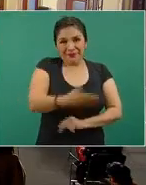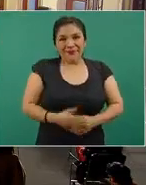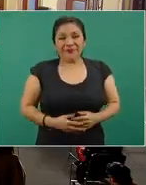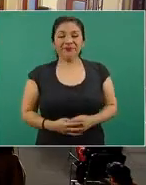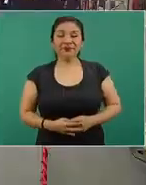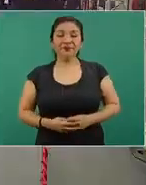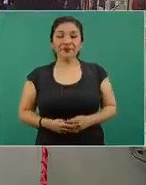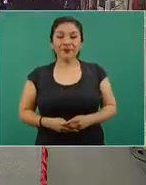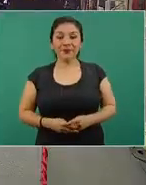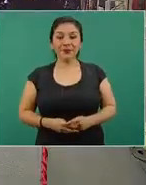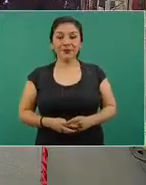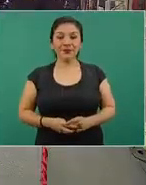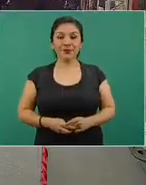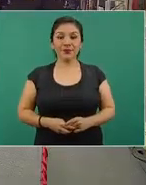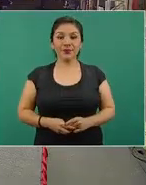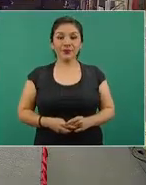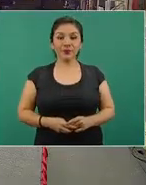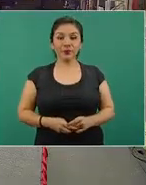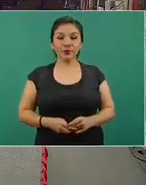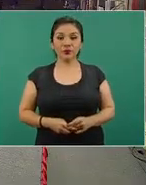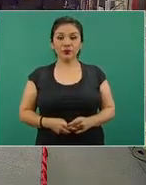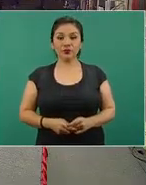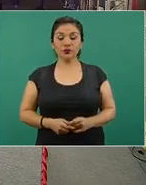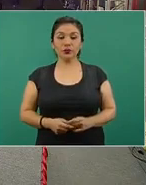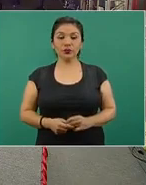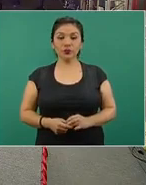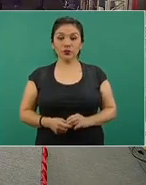favor. Gracias.